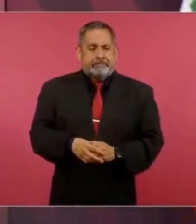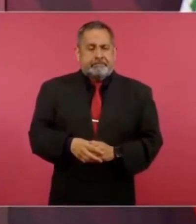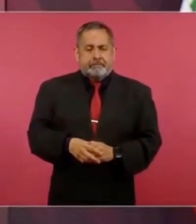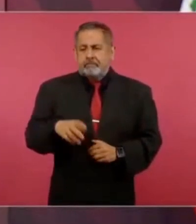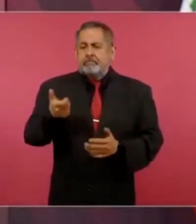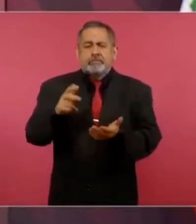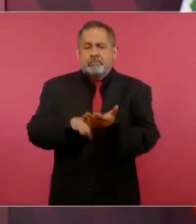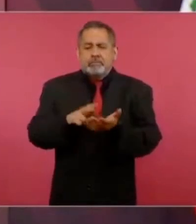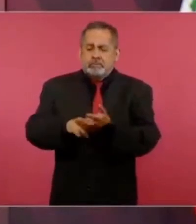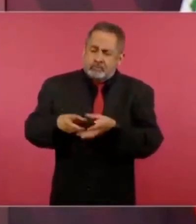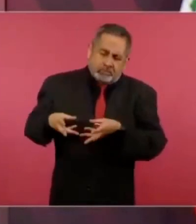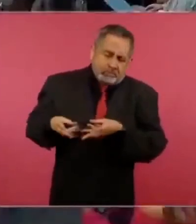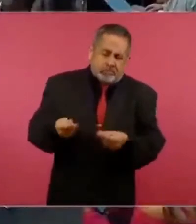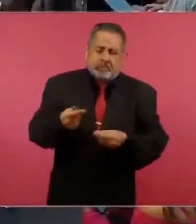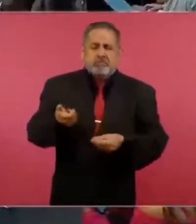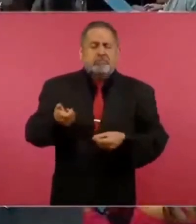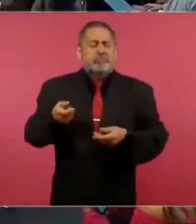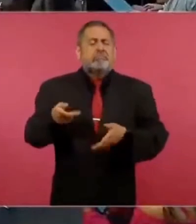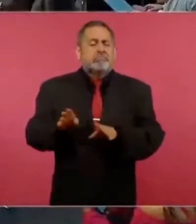precio,